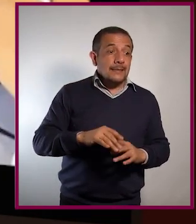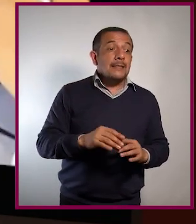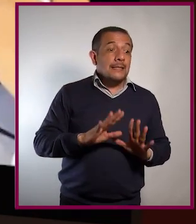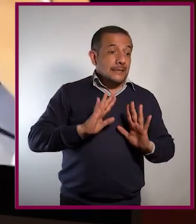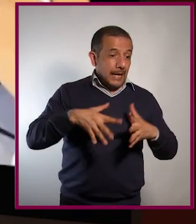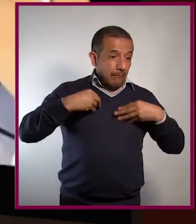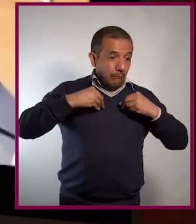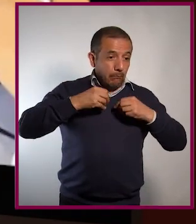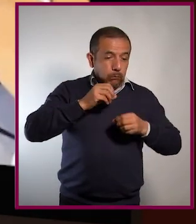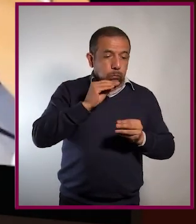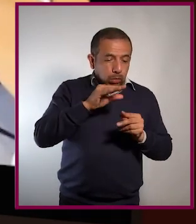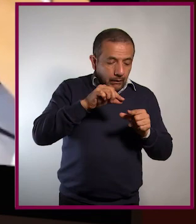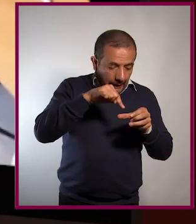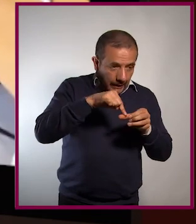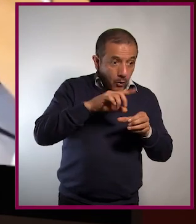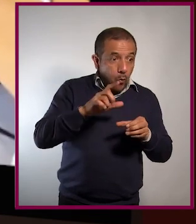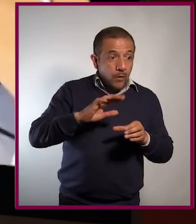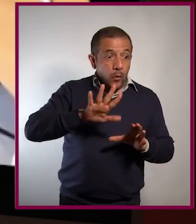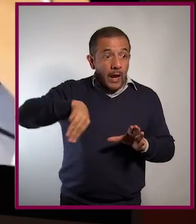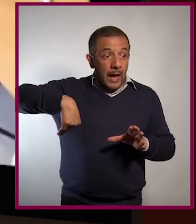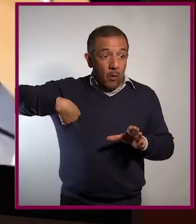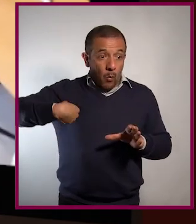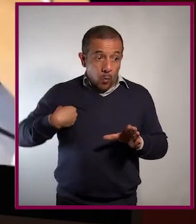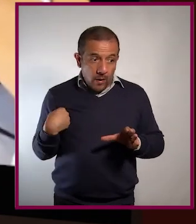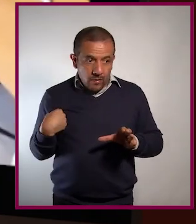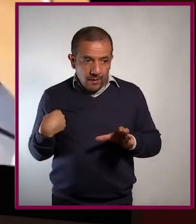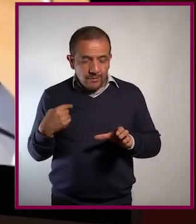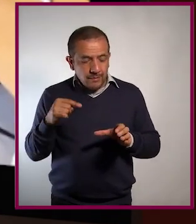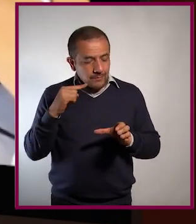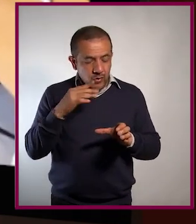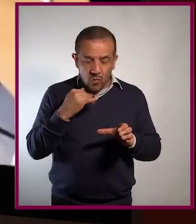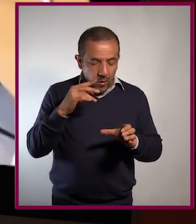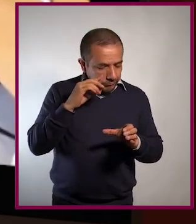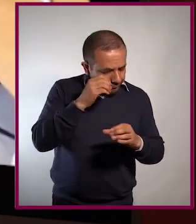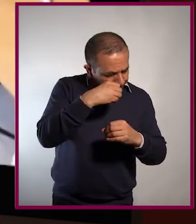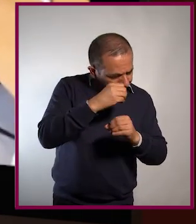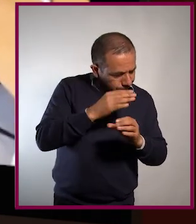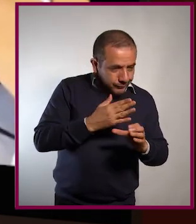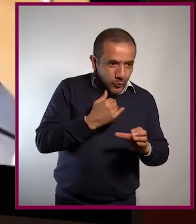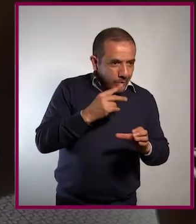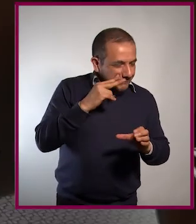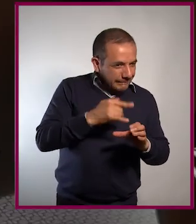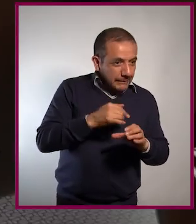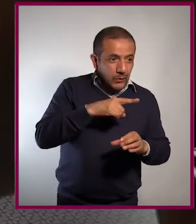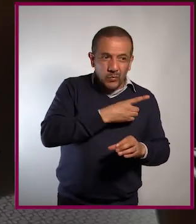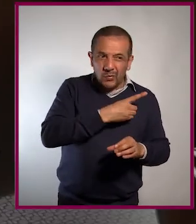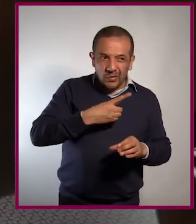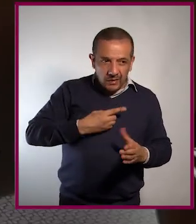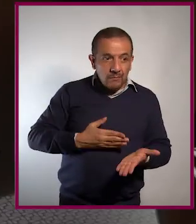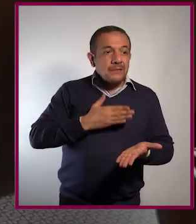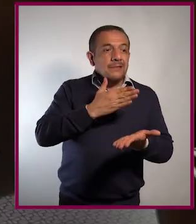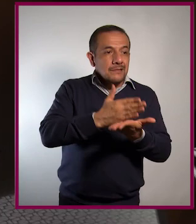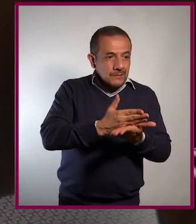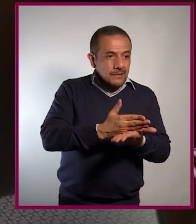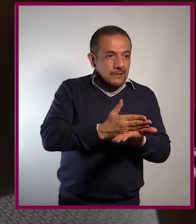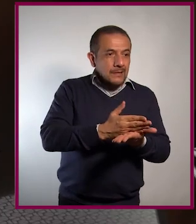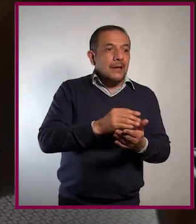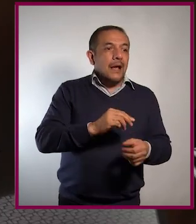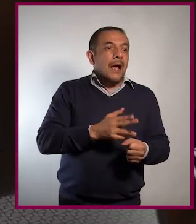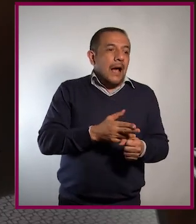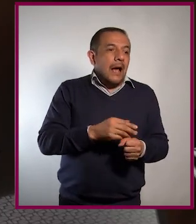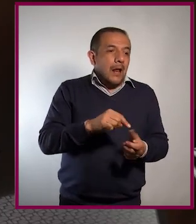en el microscopio. Esa la tenemos que definir de otra manera. Tienes que ir al centro de salud